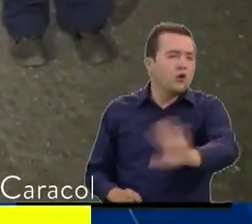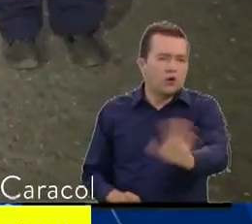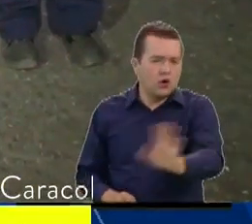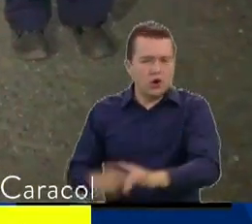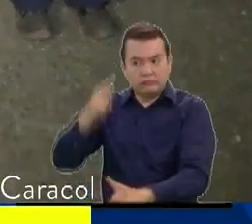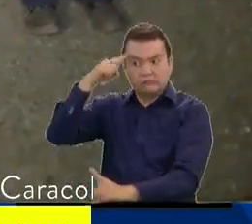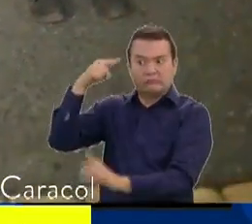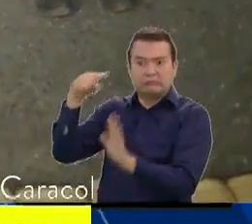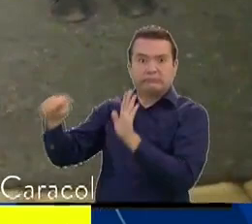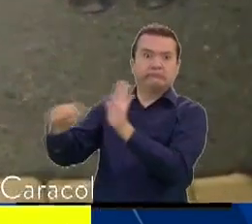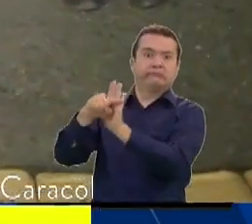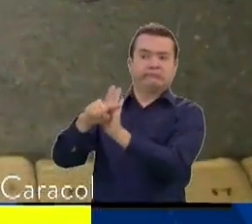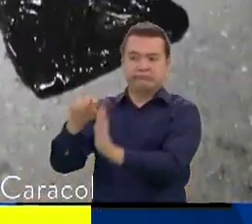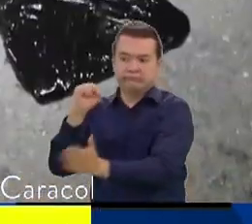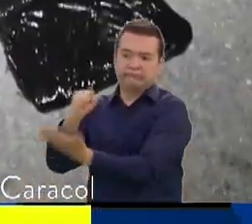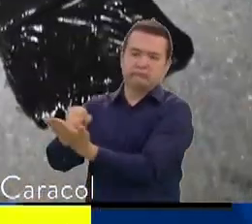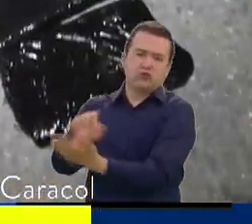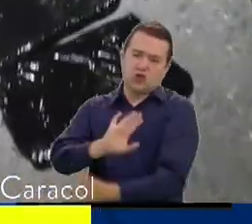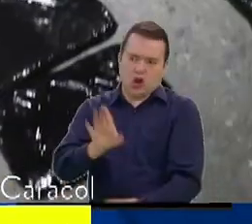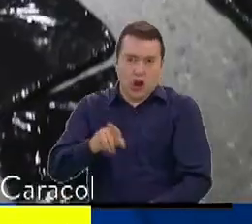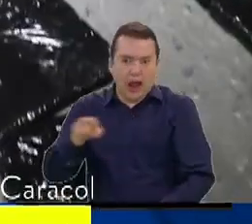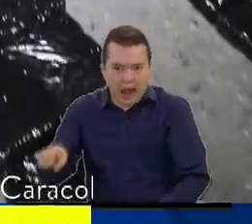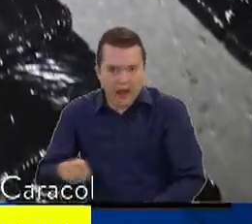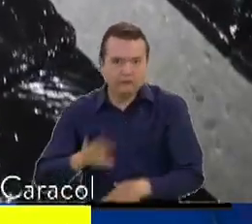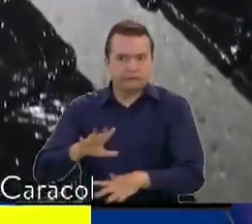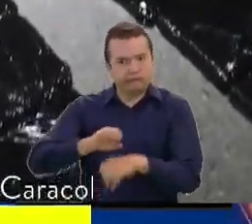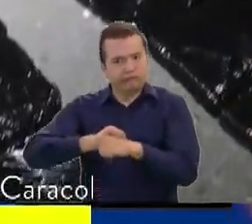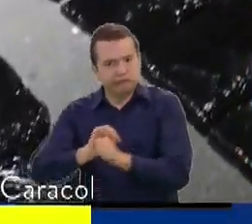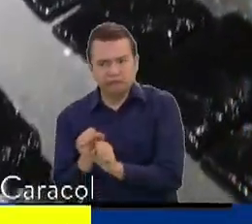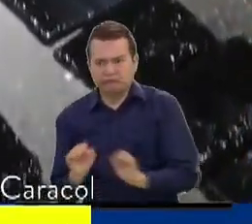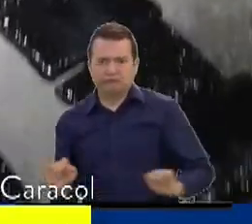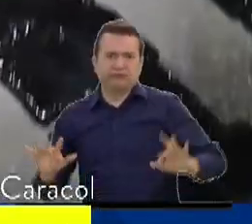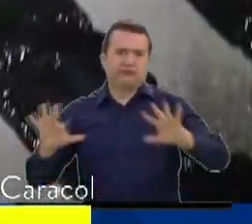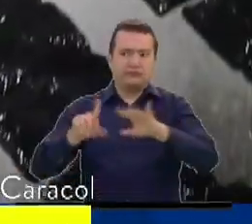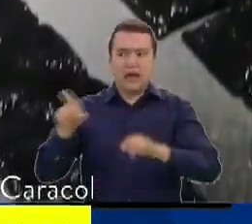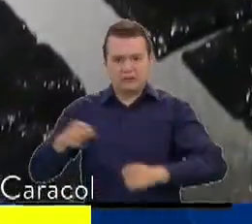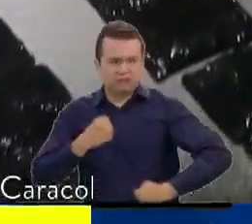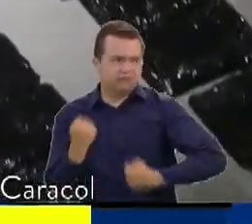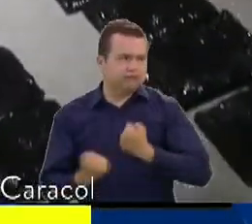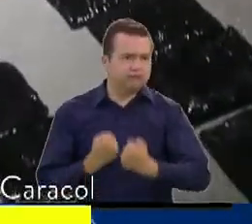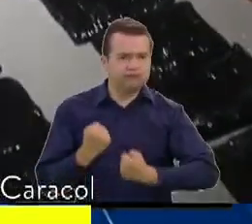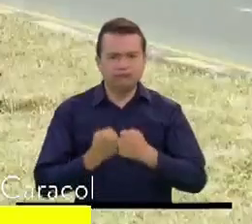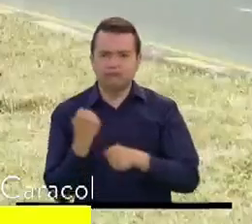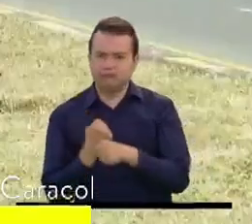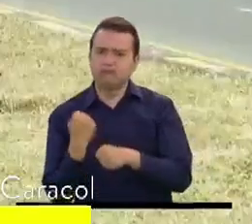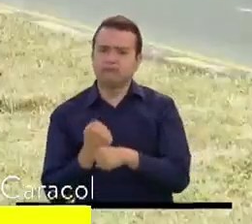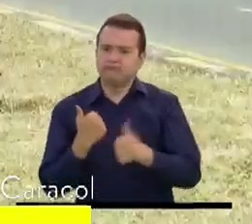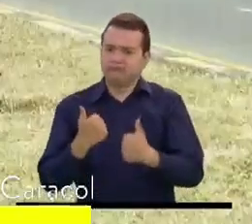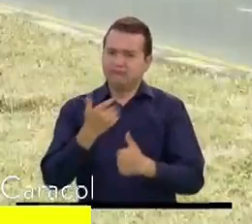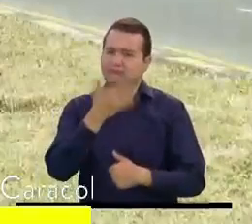a una pandemia que ha exigido que ellos se visualicen como los mejores.